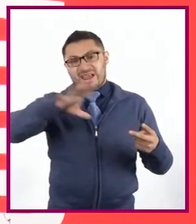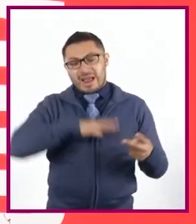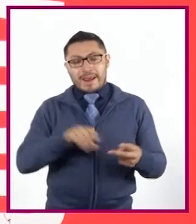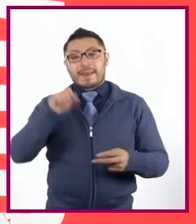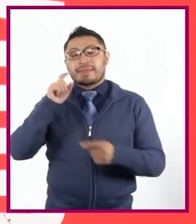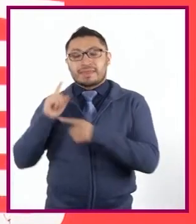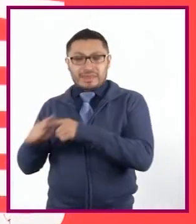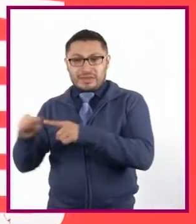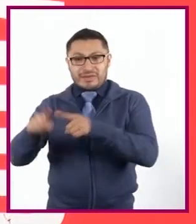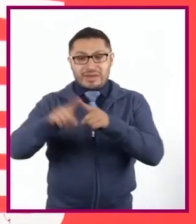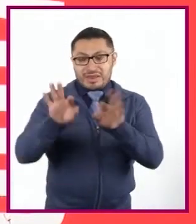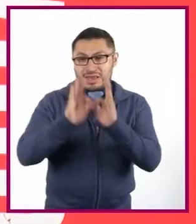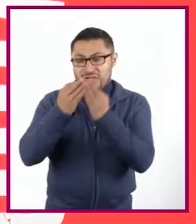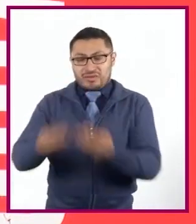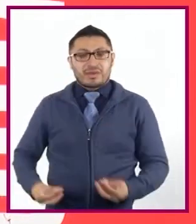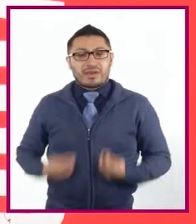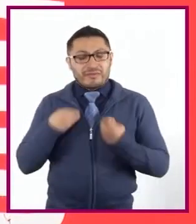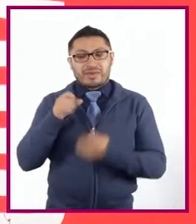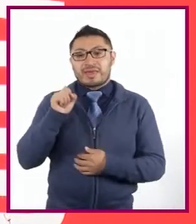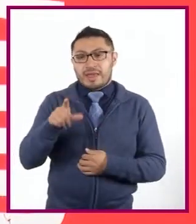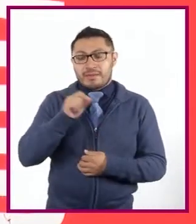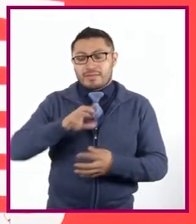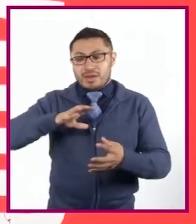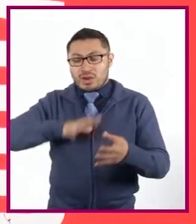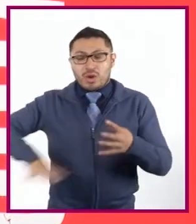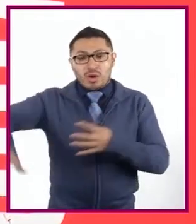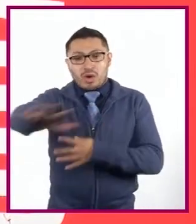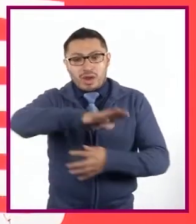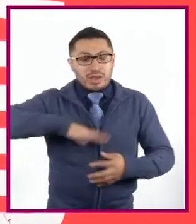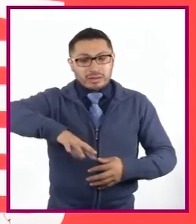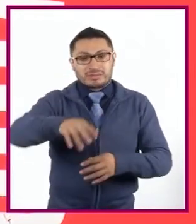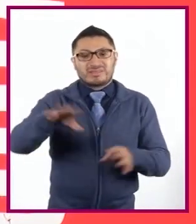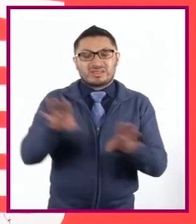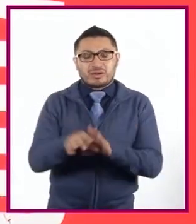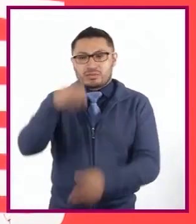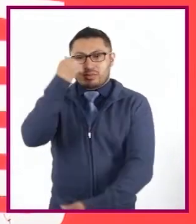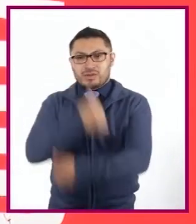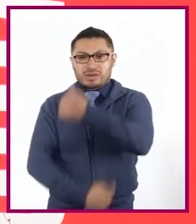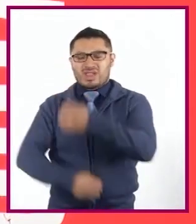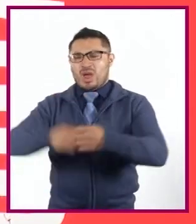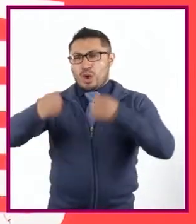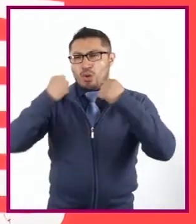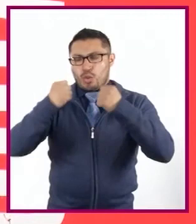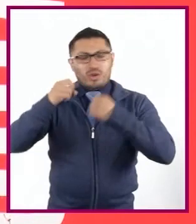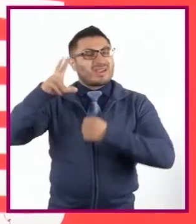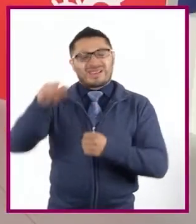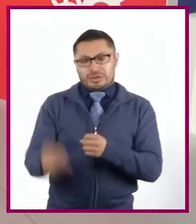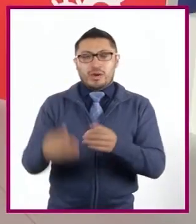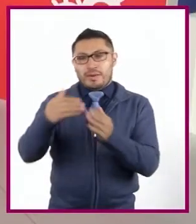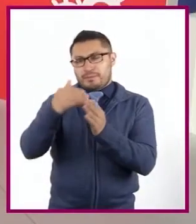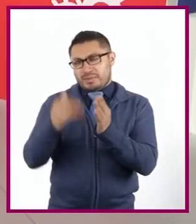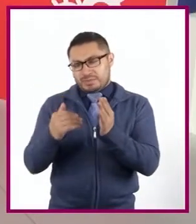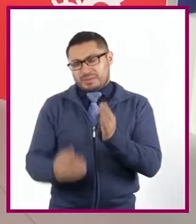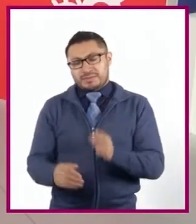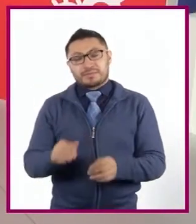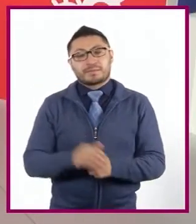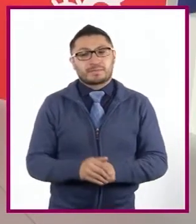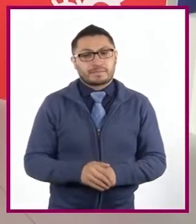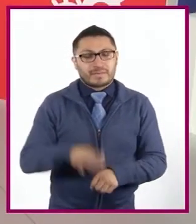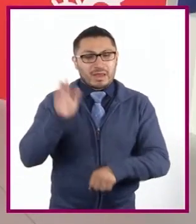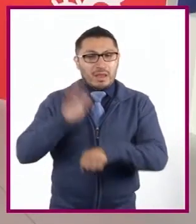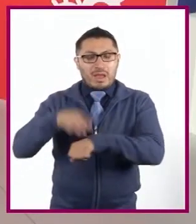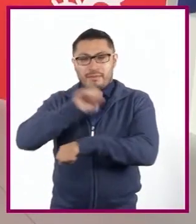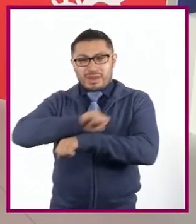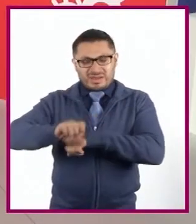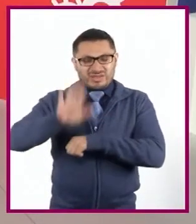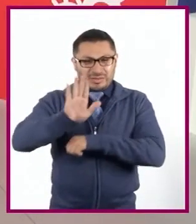y generalmente este tipo de competencia es menos intensa que la intraespecífica. Ya vimos algunos